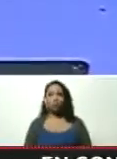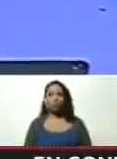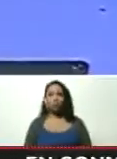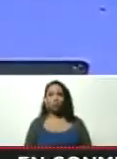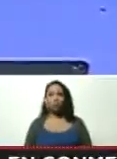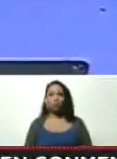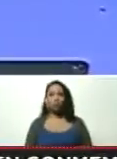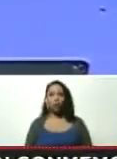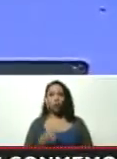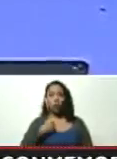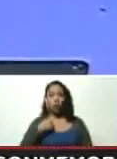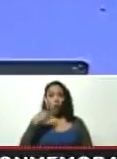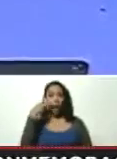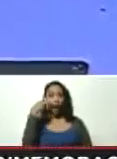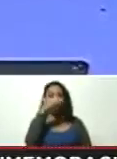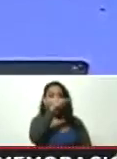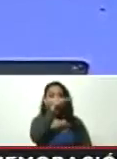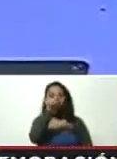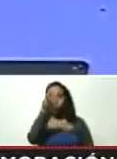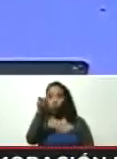Yo cuando veo las imágenes